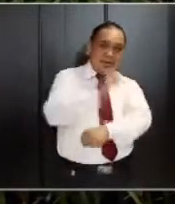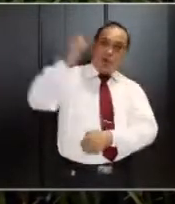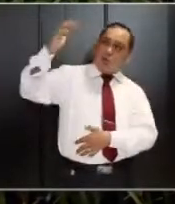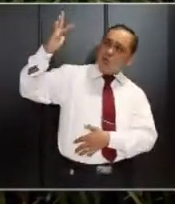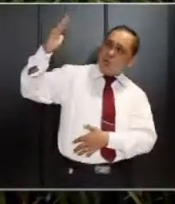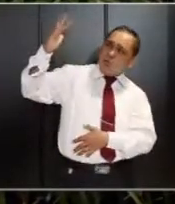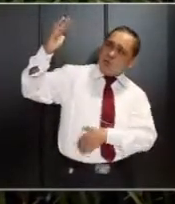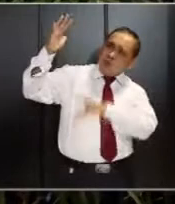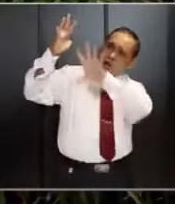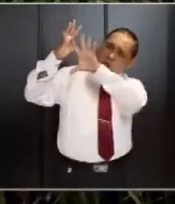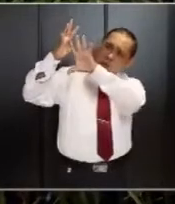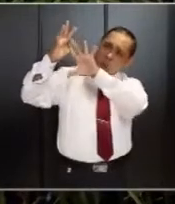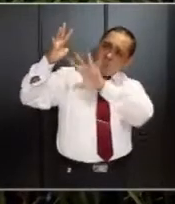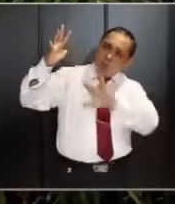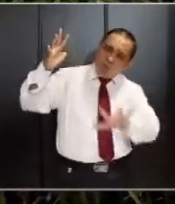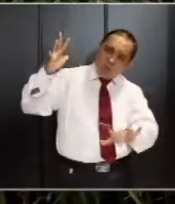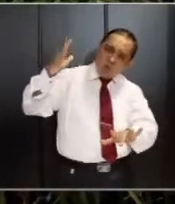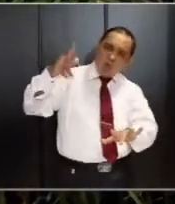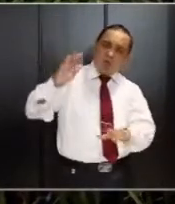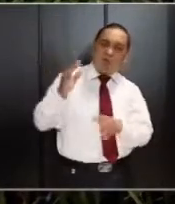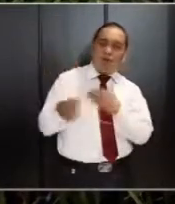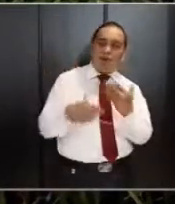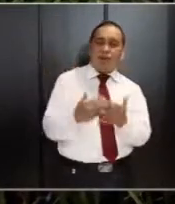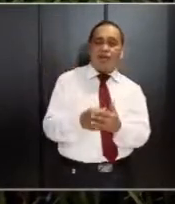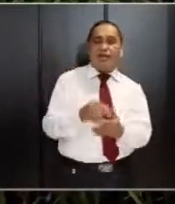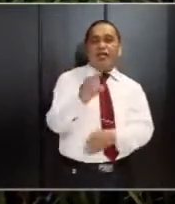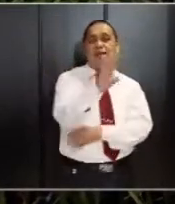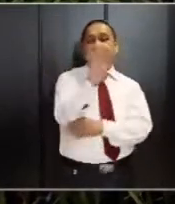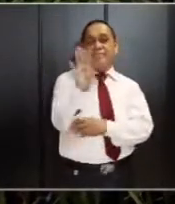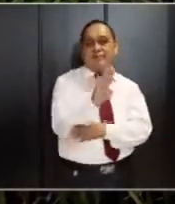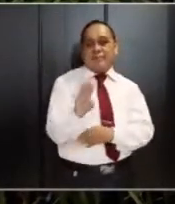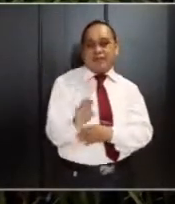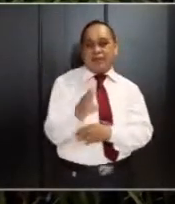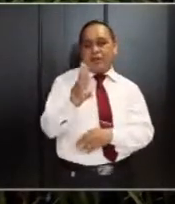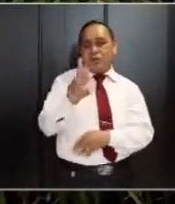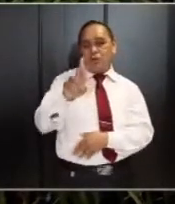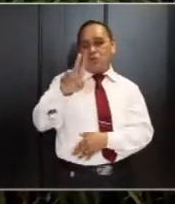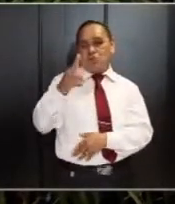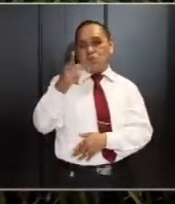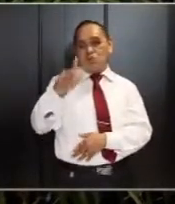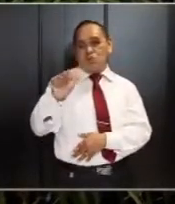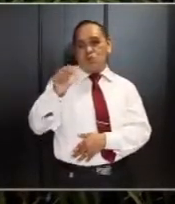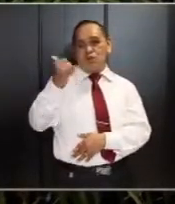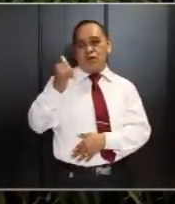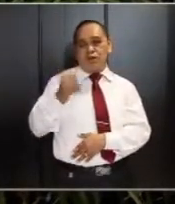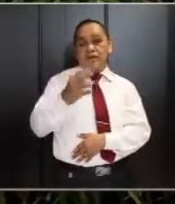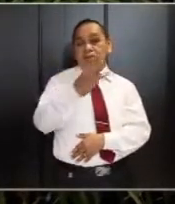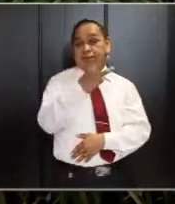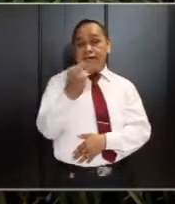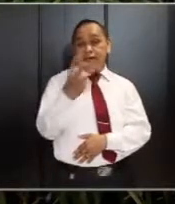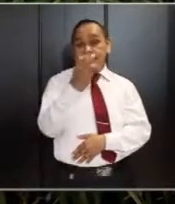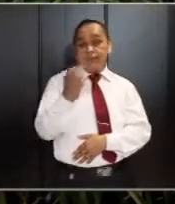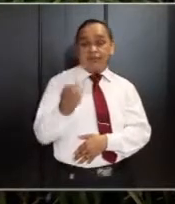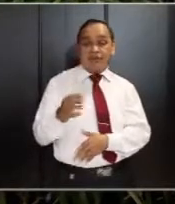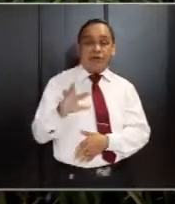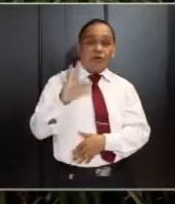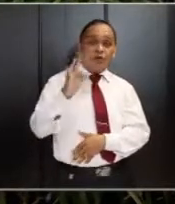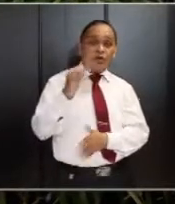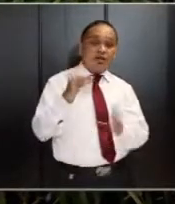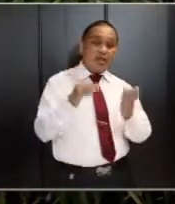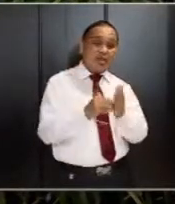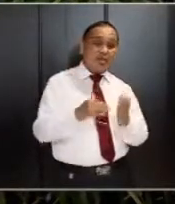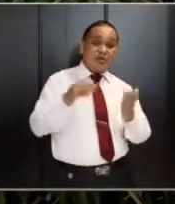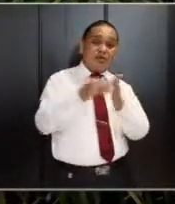el sector. Tiene plantas en Chile, Brasil y Uruguay. La inversión es de 340 millones de dólares, o sea, esta es una